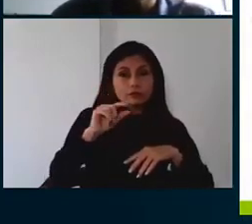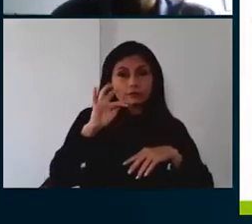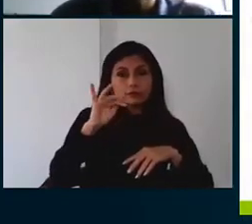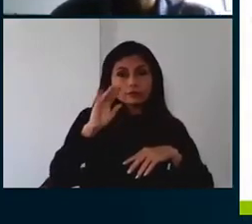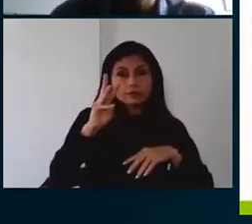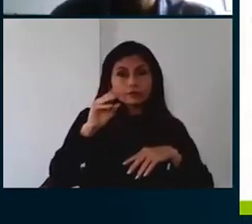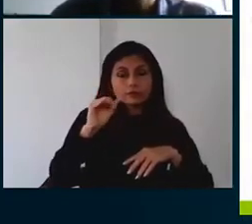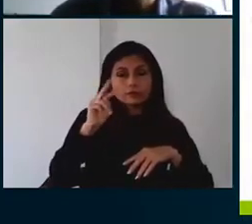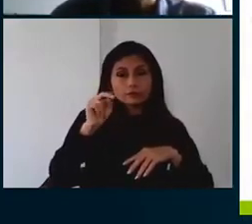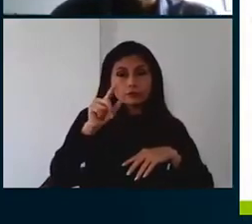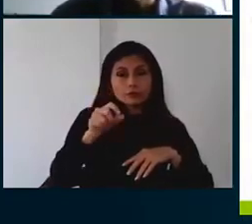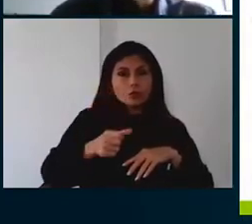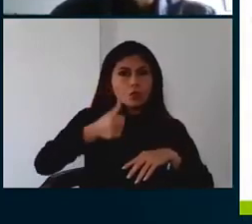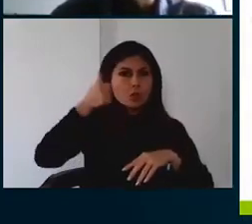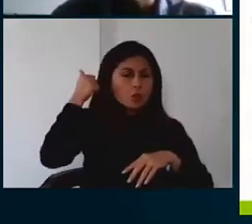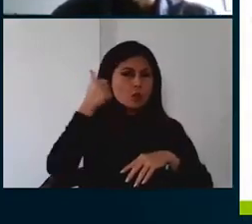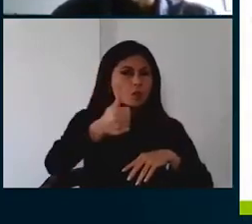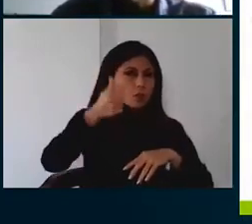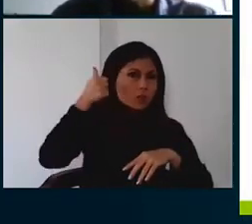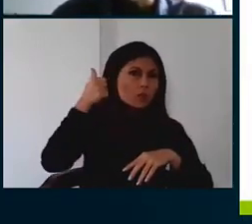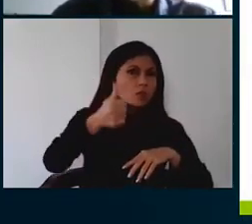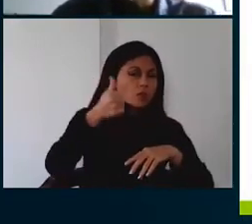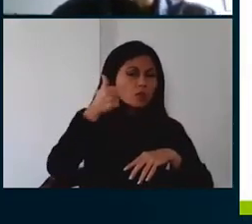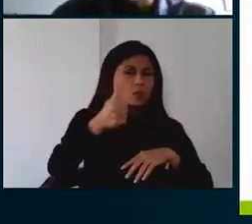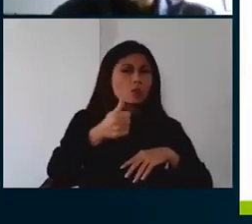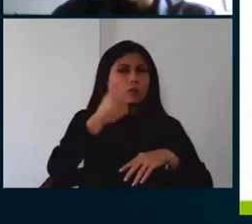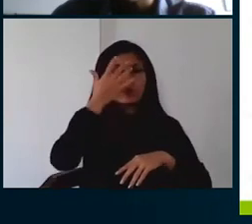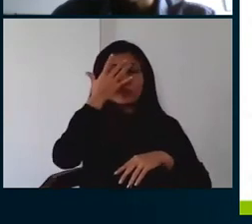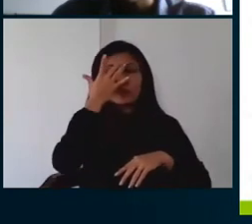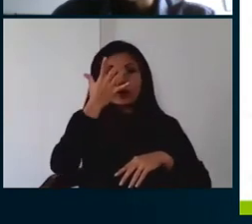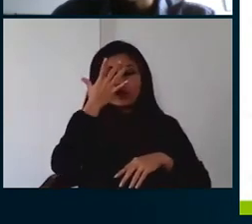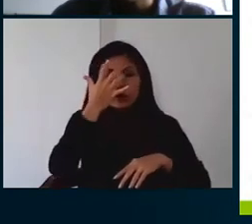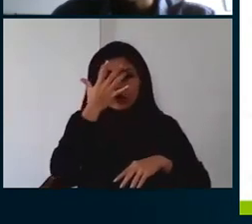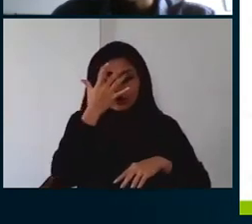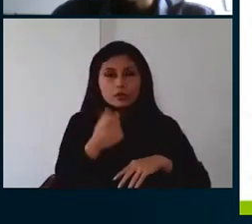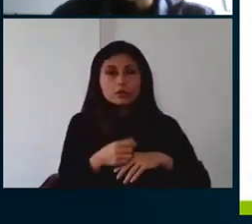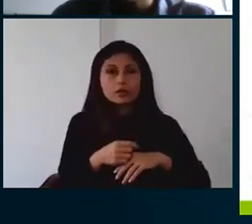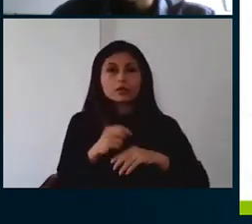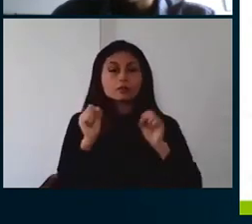Puede llegar o se ha estimado que puede hacer